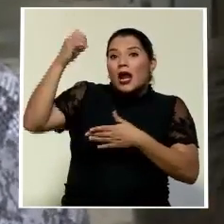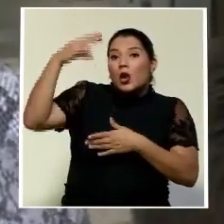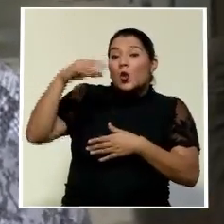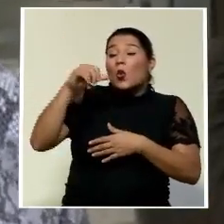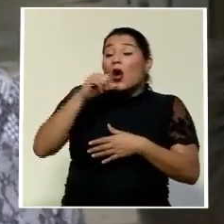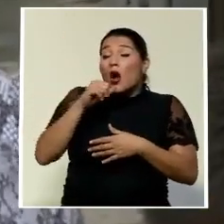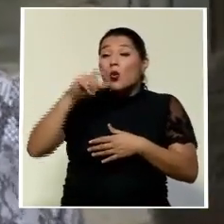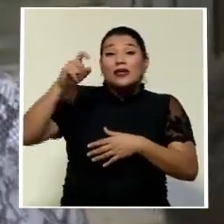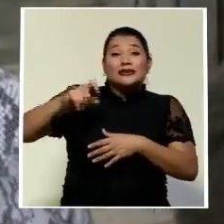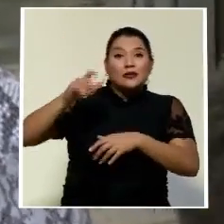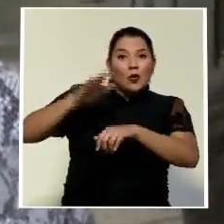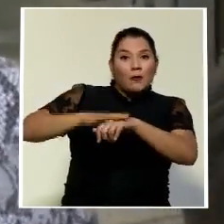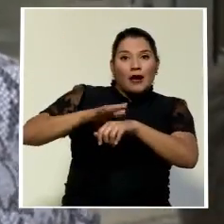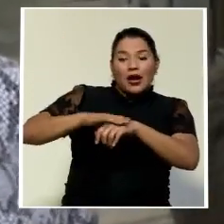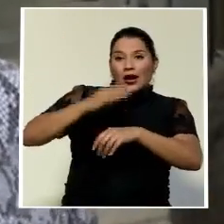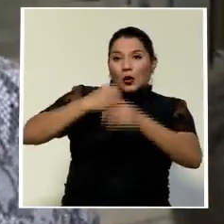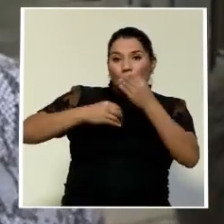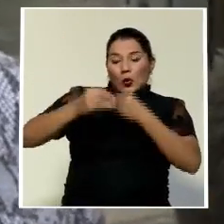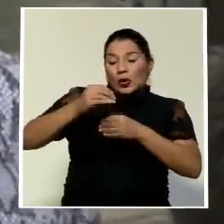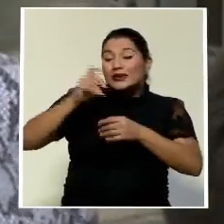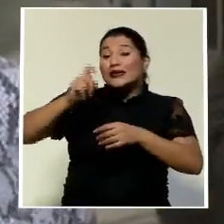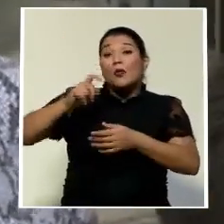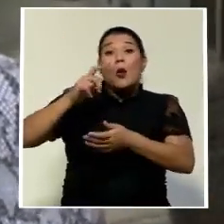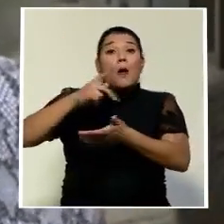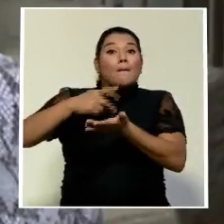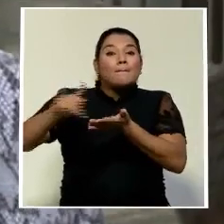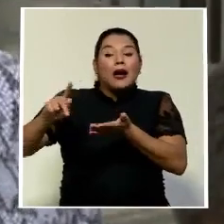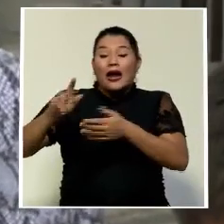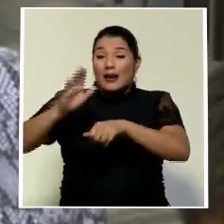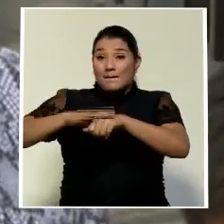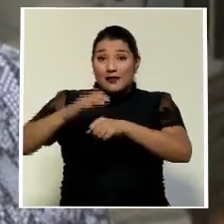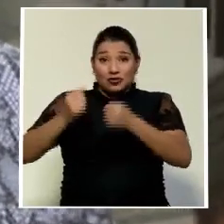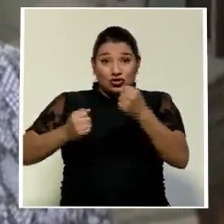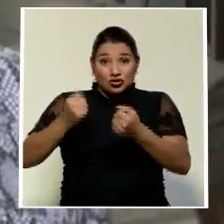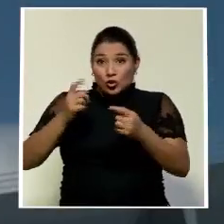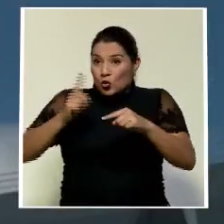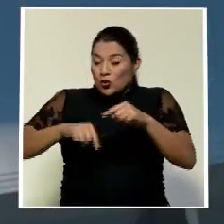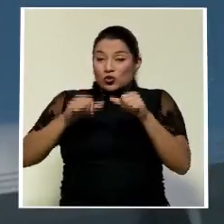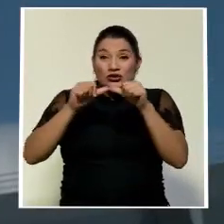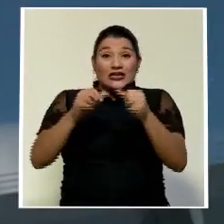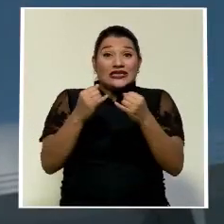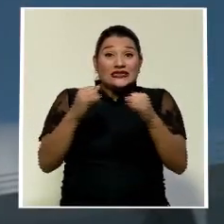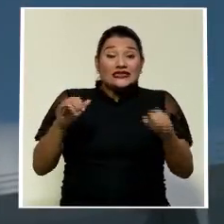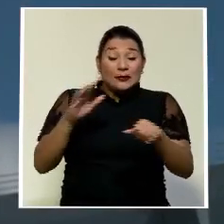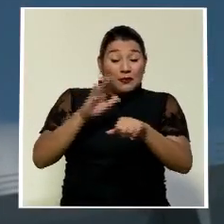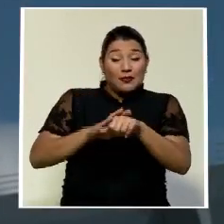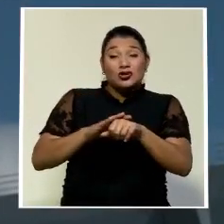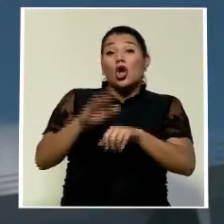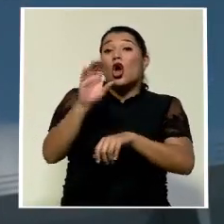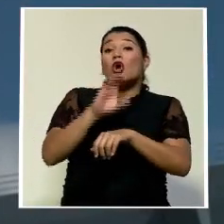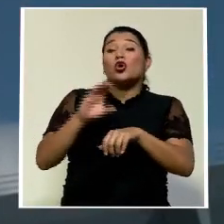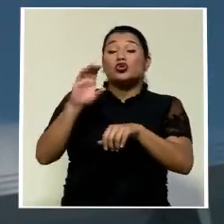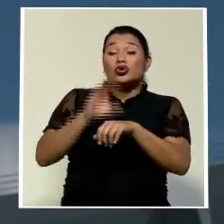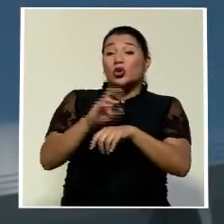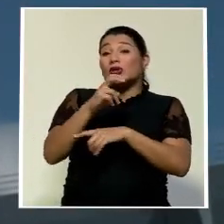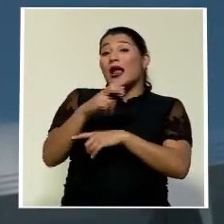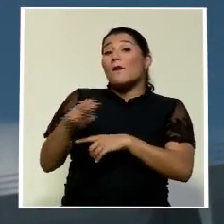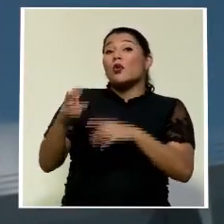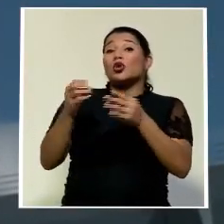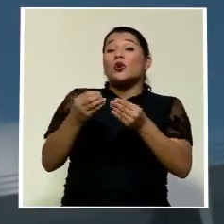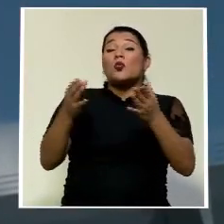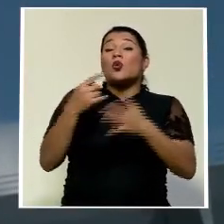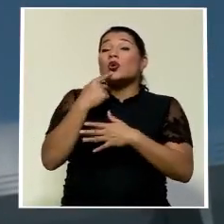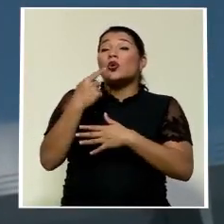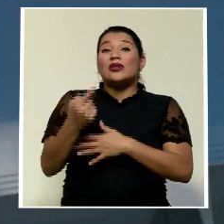el marchamo nuevamente. Y no podemos estar así, sin este permiso. En el Consejo de Transporte Público señalaron